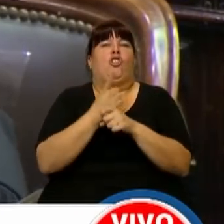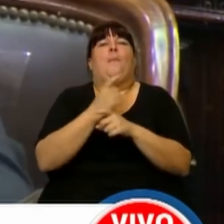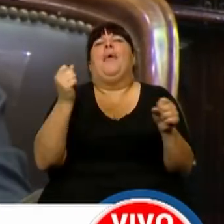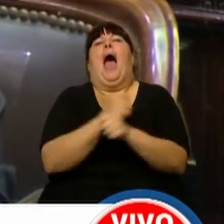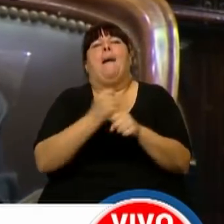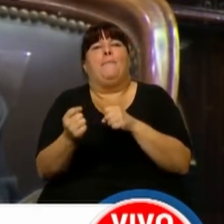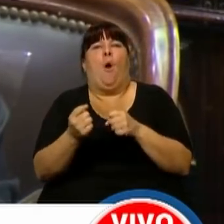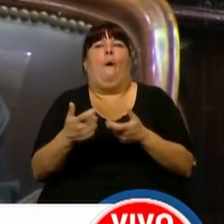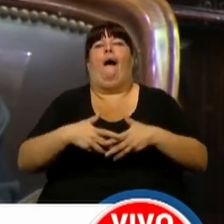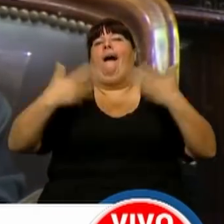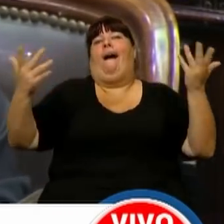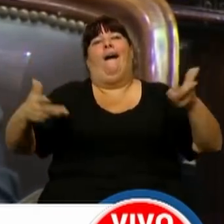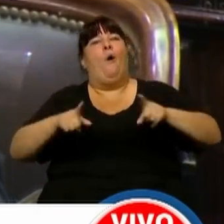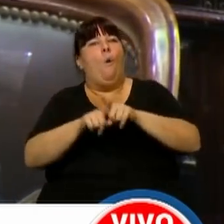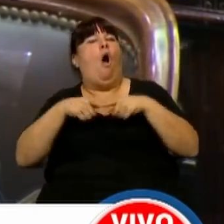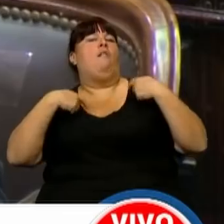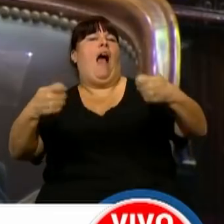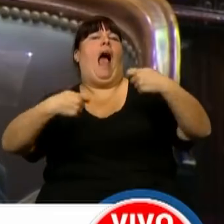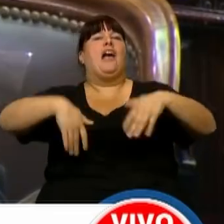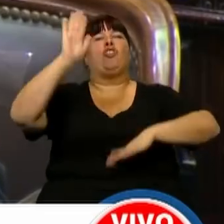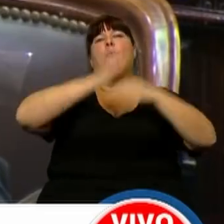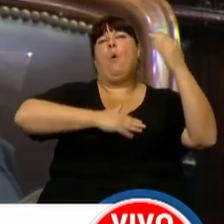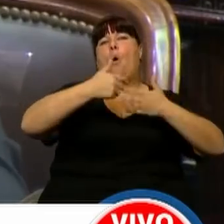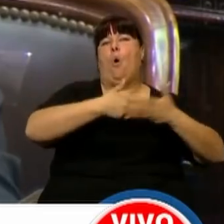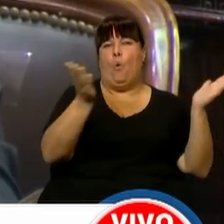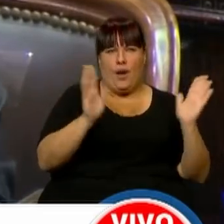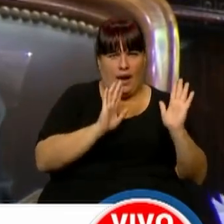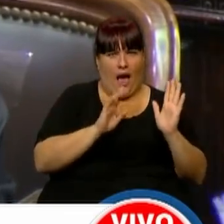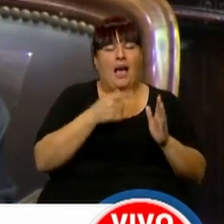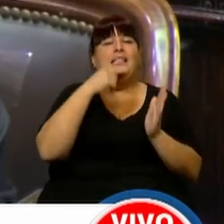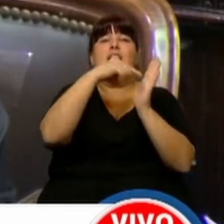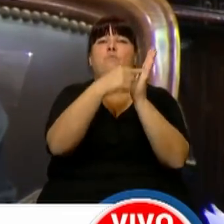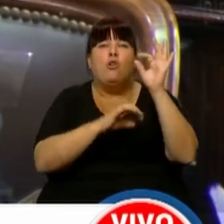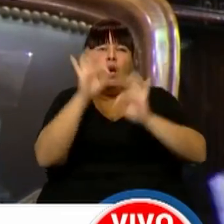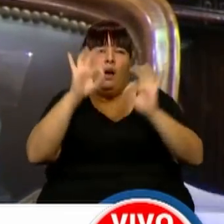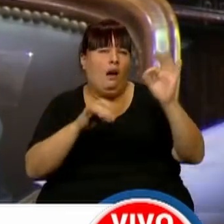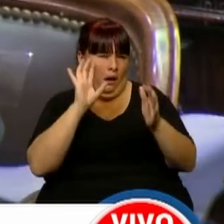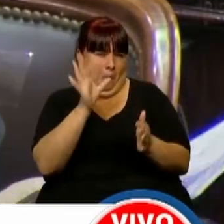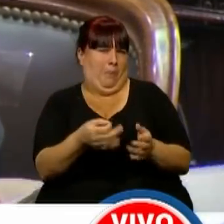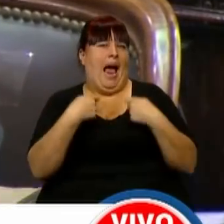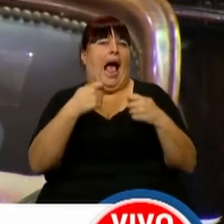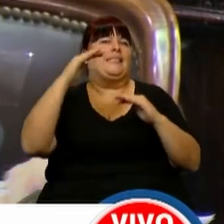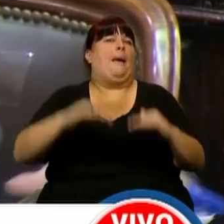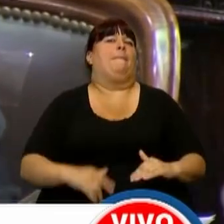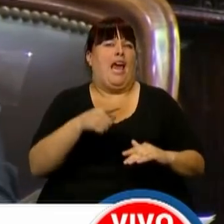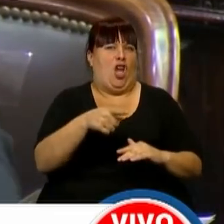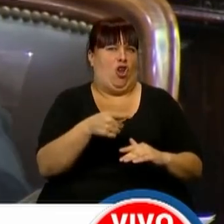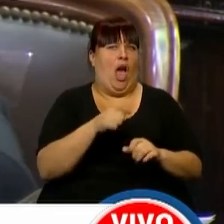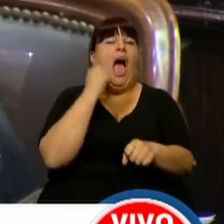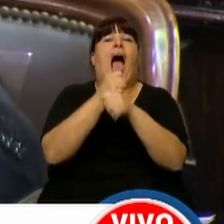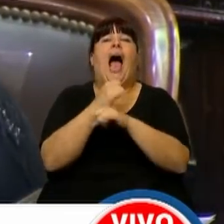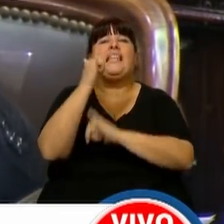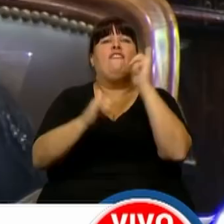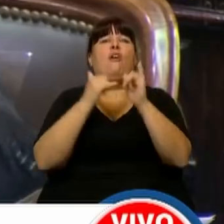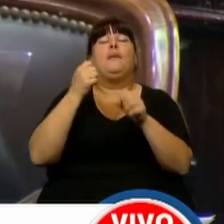aprobar inflándonos el pecho que gastamos más en obra pública si los indicadores cuantitativos muestran que gastamos menos. Incluso el